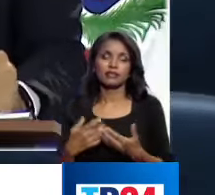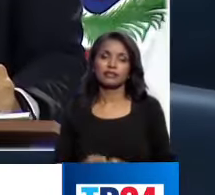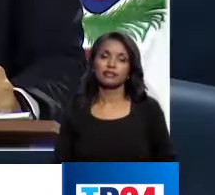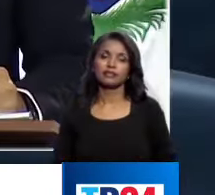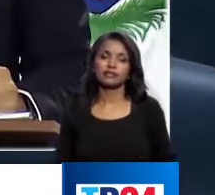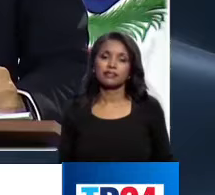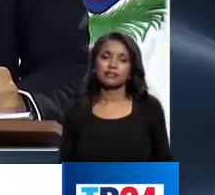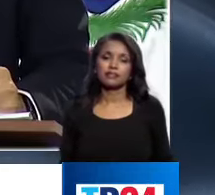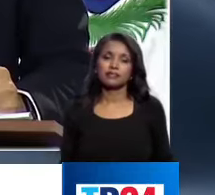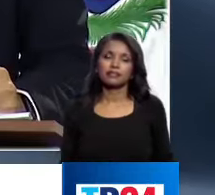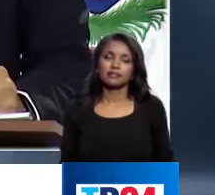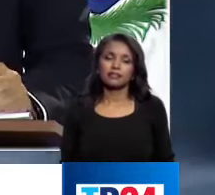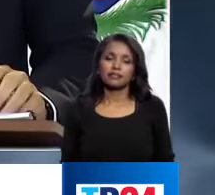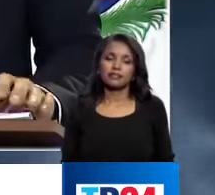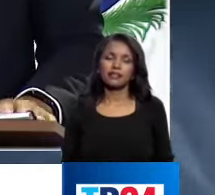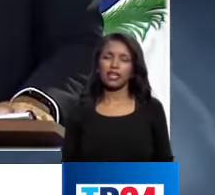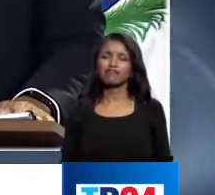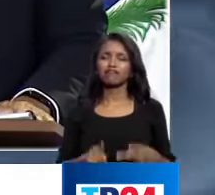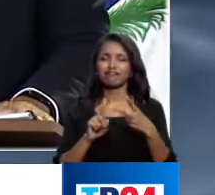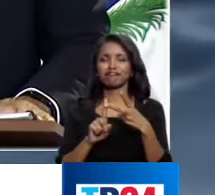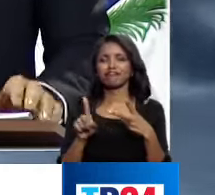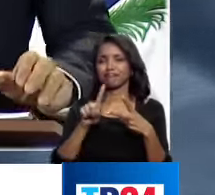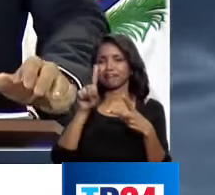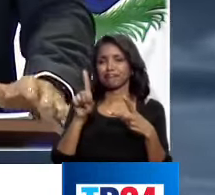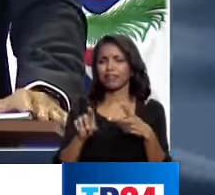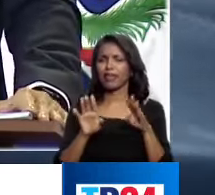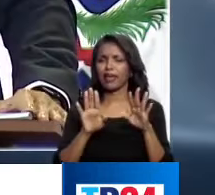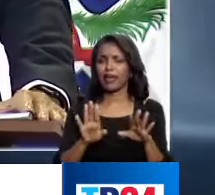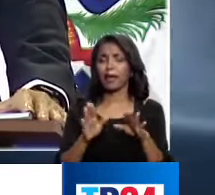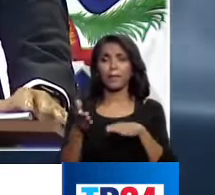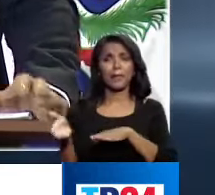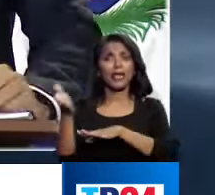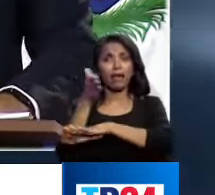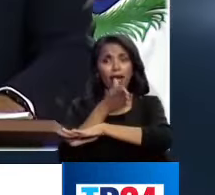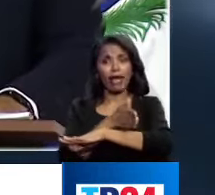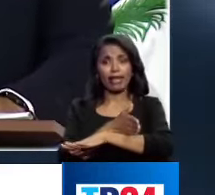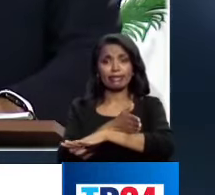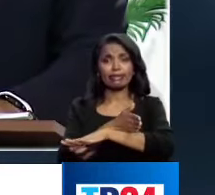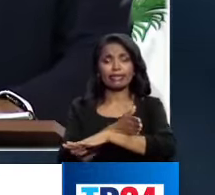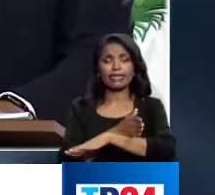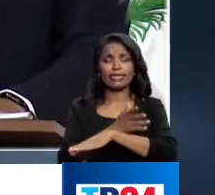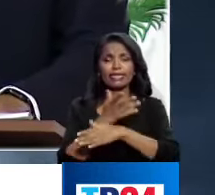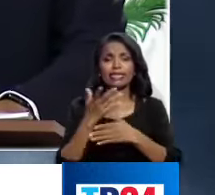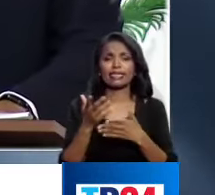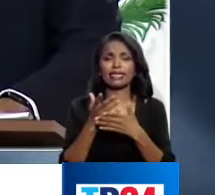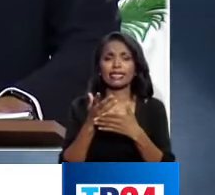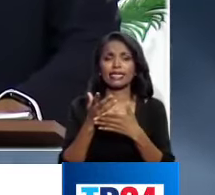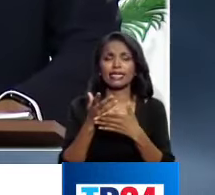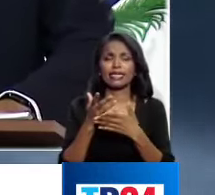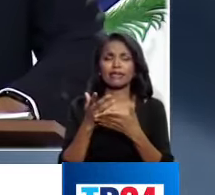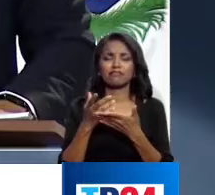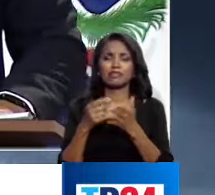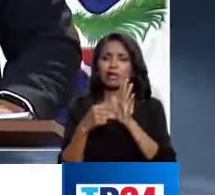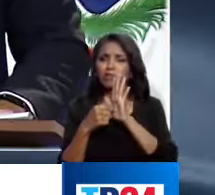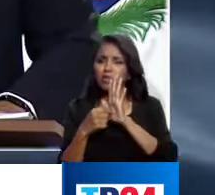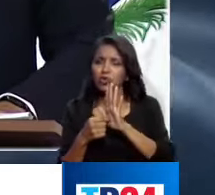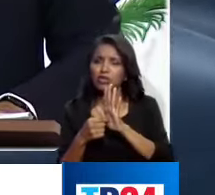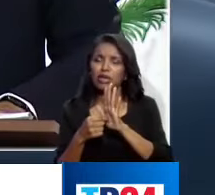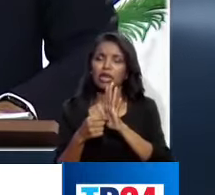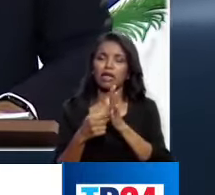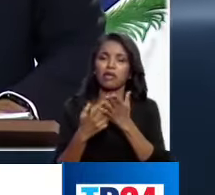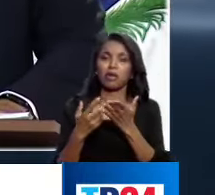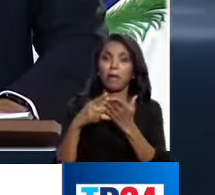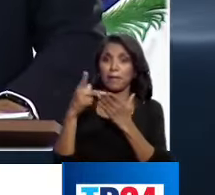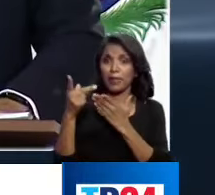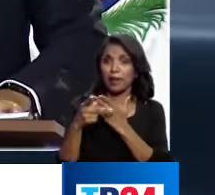todo. Señor Rux, sin embargo, la industria ya ha presentado anteproyectos para realizar dichos cambios. Sin embargo, lo que